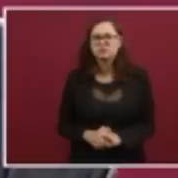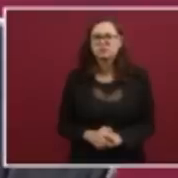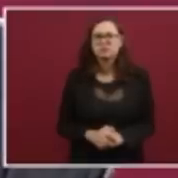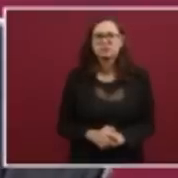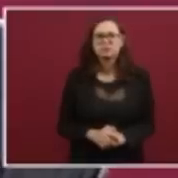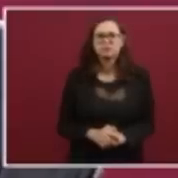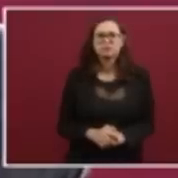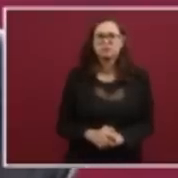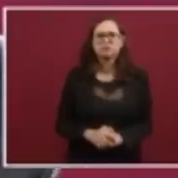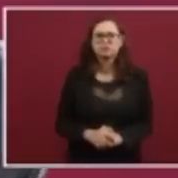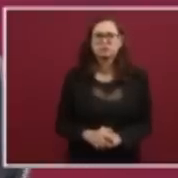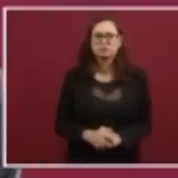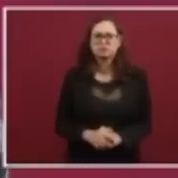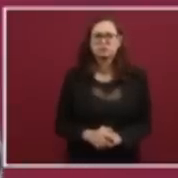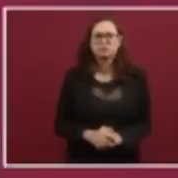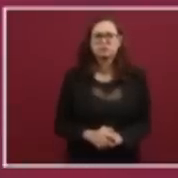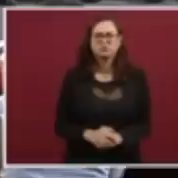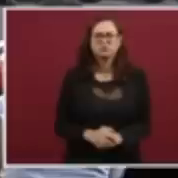una